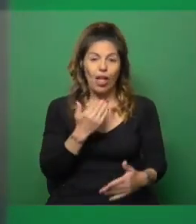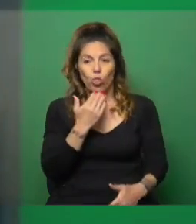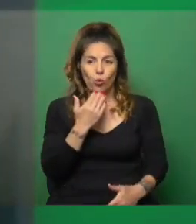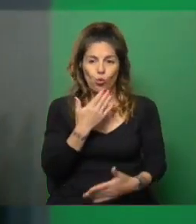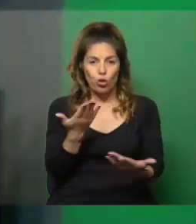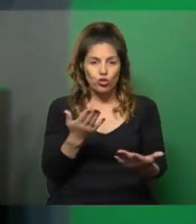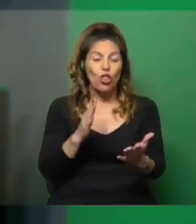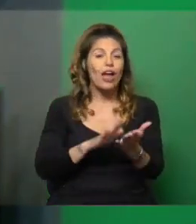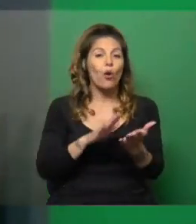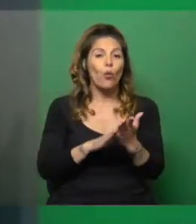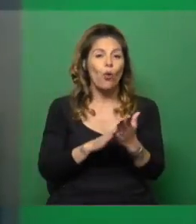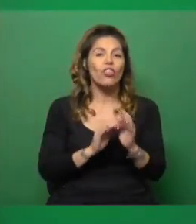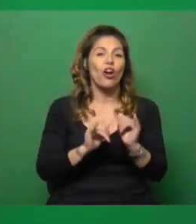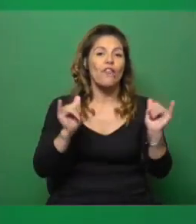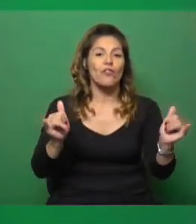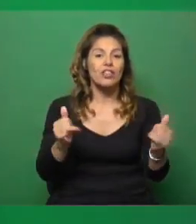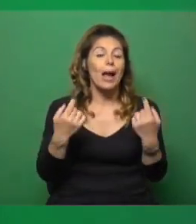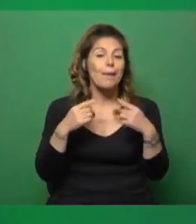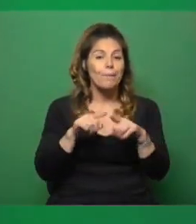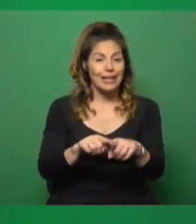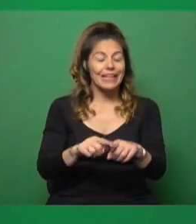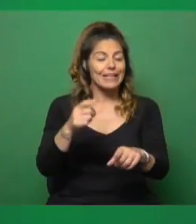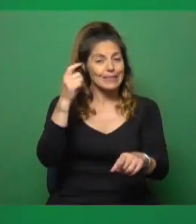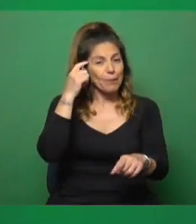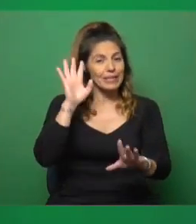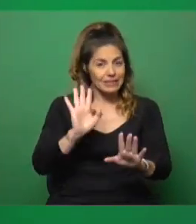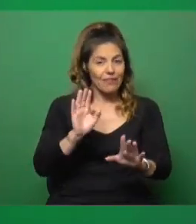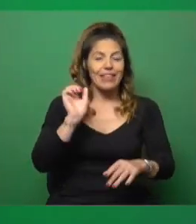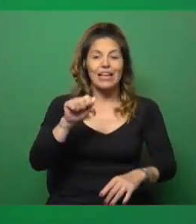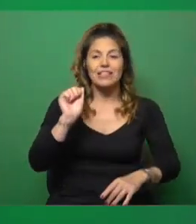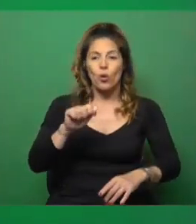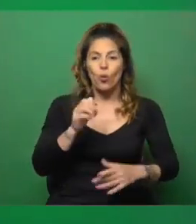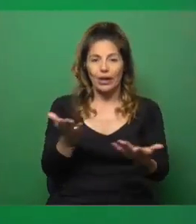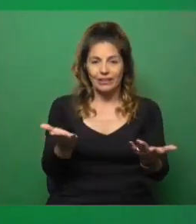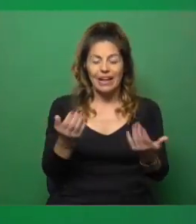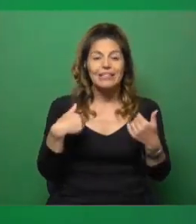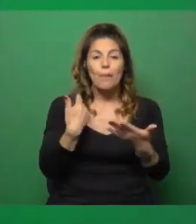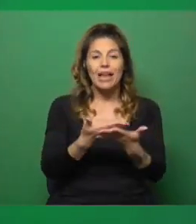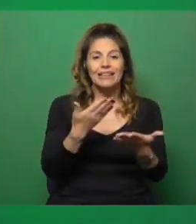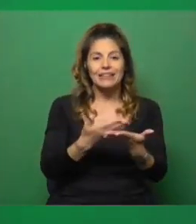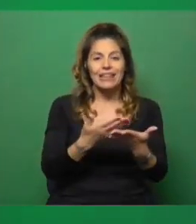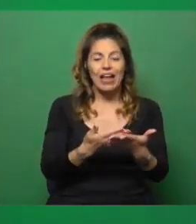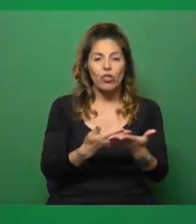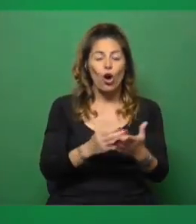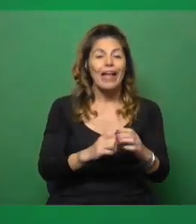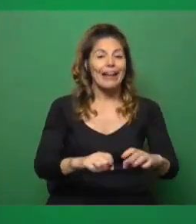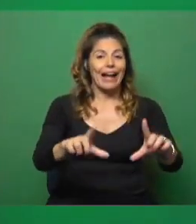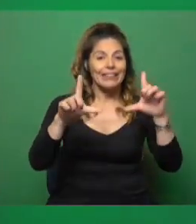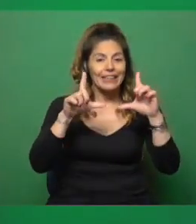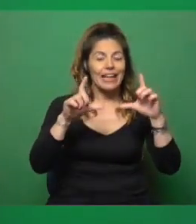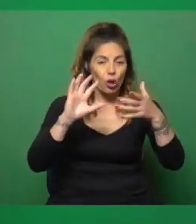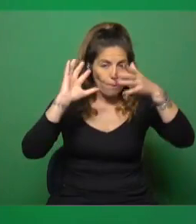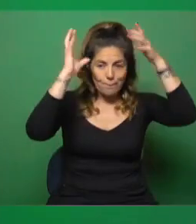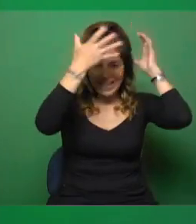acuerdo a los datos Y al empate técnico que se vislumbraba desde las encuestas que se han planteado entre el candidato libertario Javier Miley y el